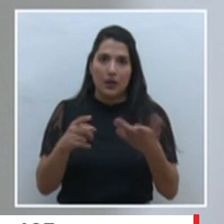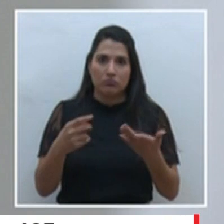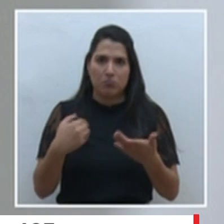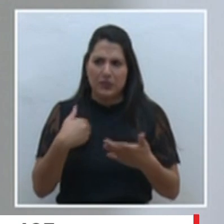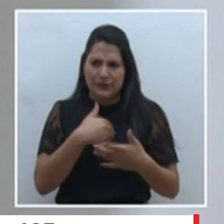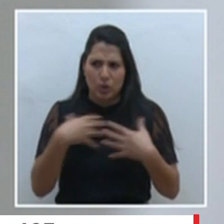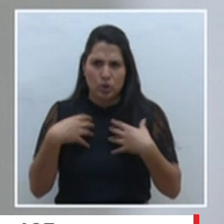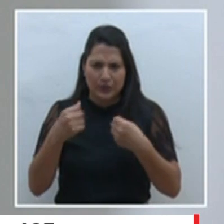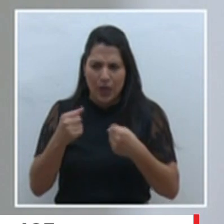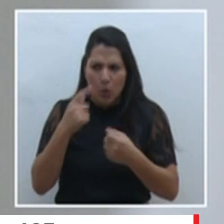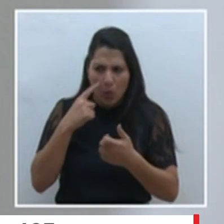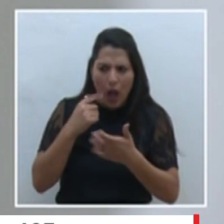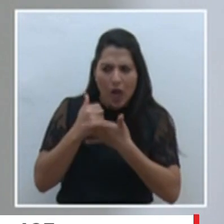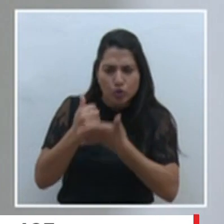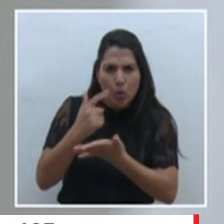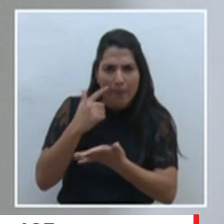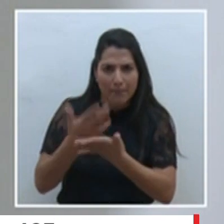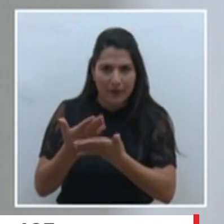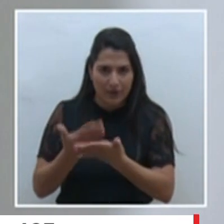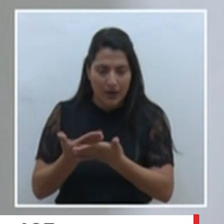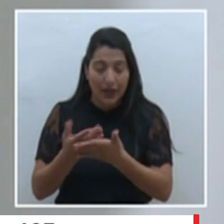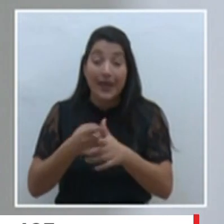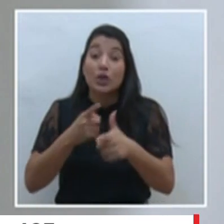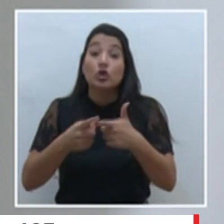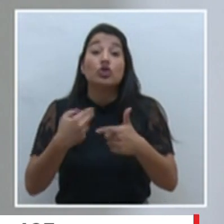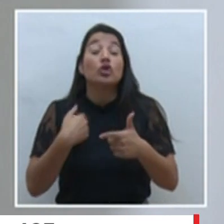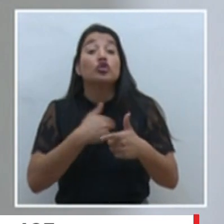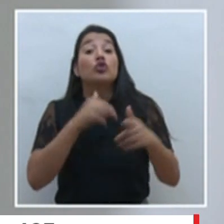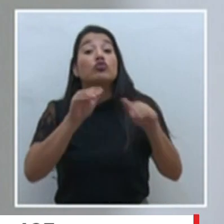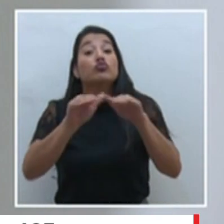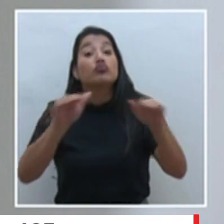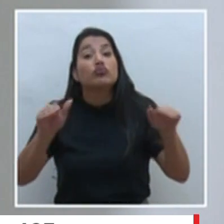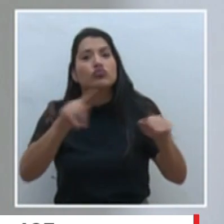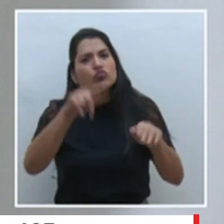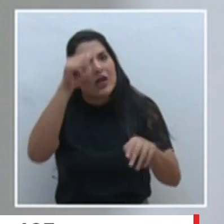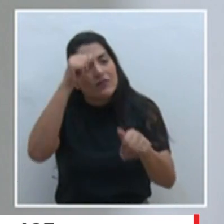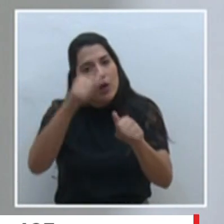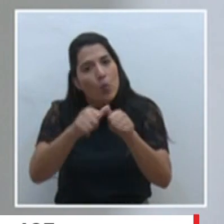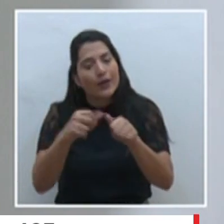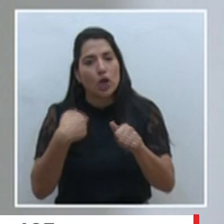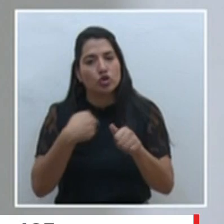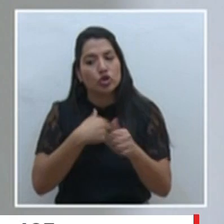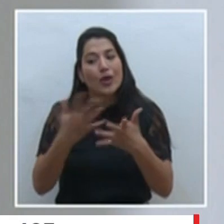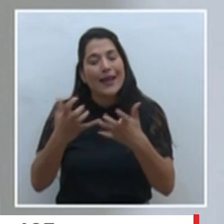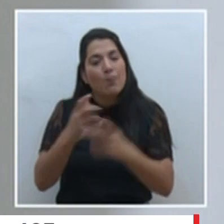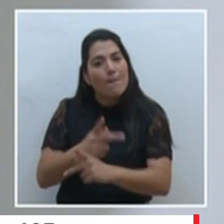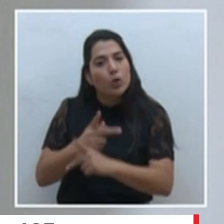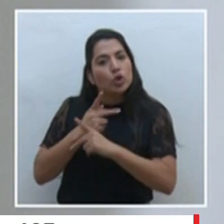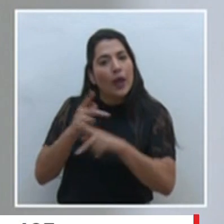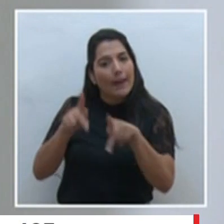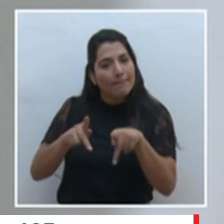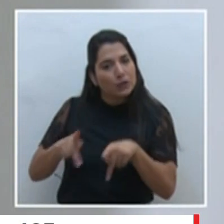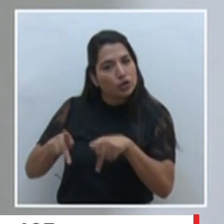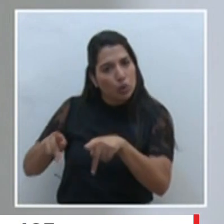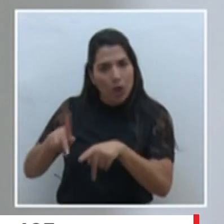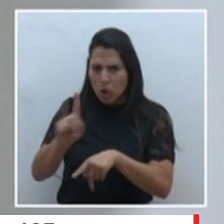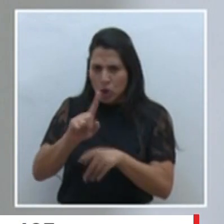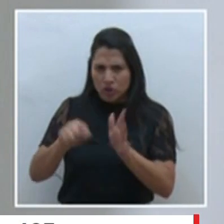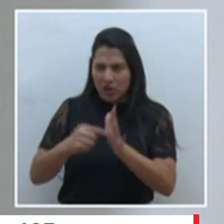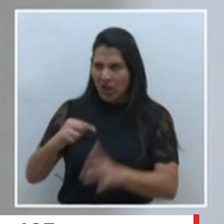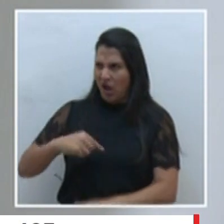aquí también llamamos a la población a que recordemos que estamos tratando de protegerlos también a ellos en esos distritos, o sea que no sientan como que es un asunto en